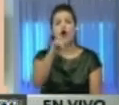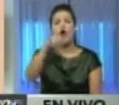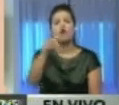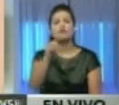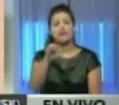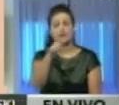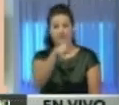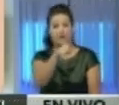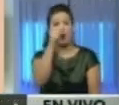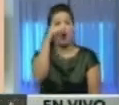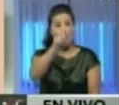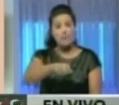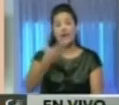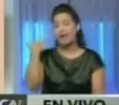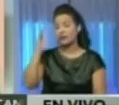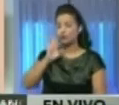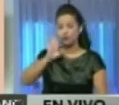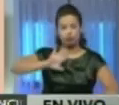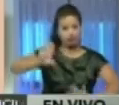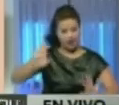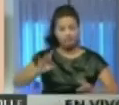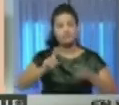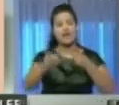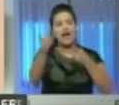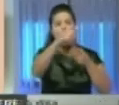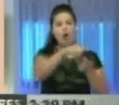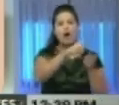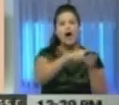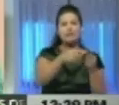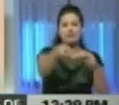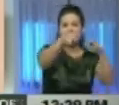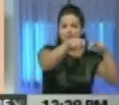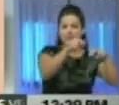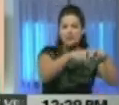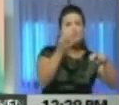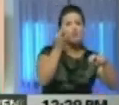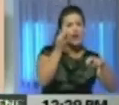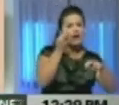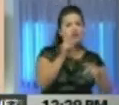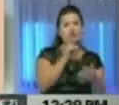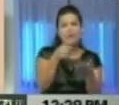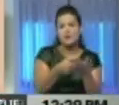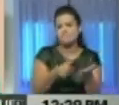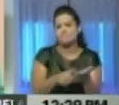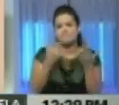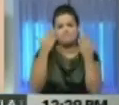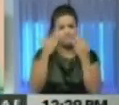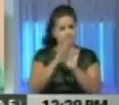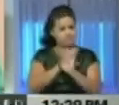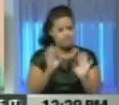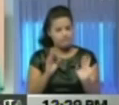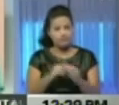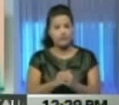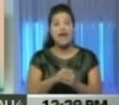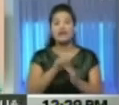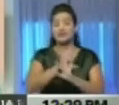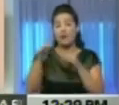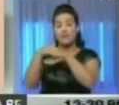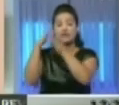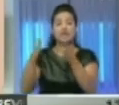Juan José Reyes, con antecedentes criminales, y una ciudadana que aún no ha sido identificada. Recordemos que el Ministerio Público también designó al fiscal